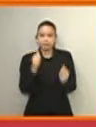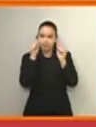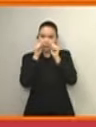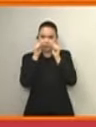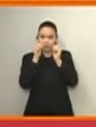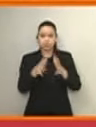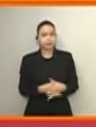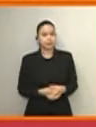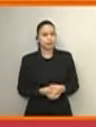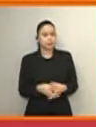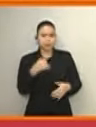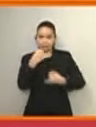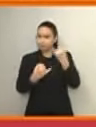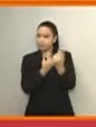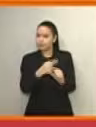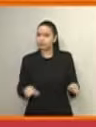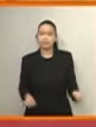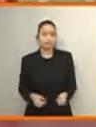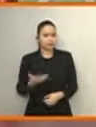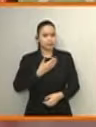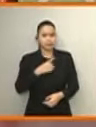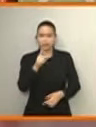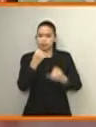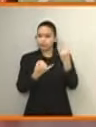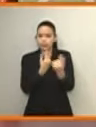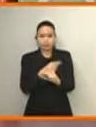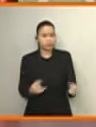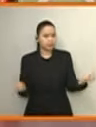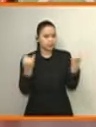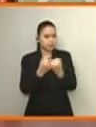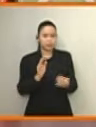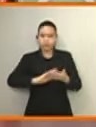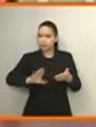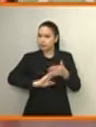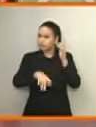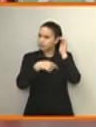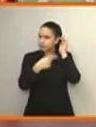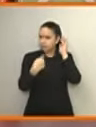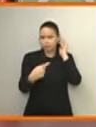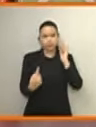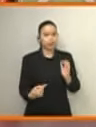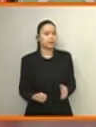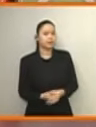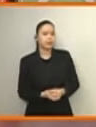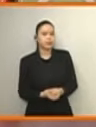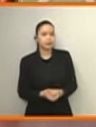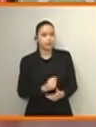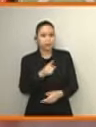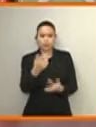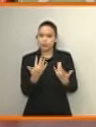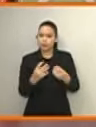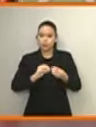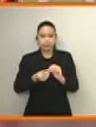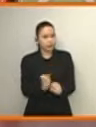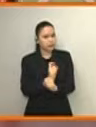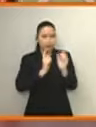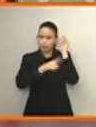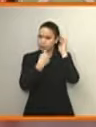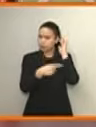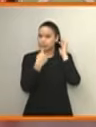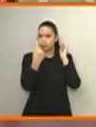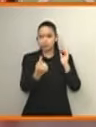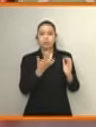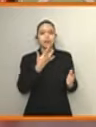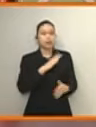atentos, jugada gratis. Tienes una jugada gratis con el mismo monto que invertiste en la diaria. Pero estás esperando el número afortunado para más